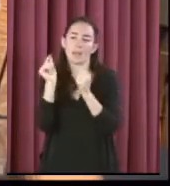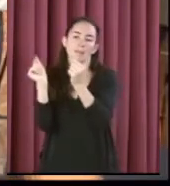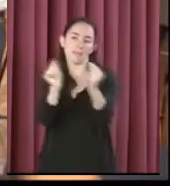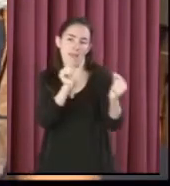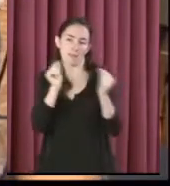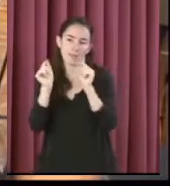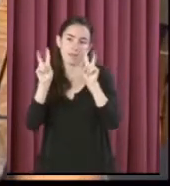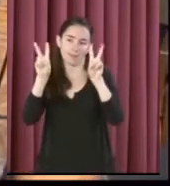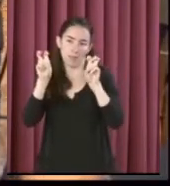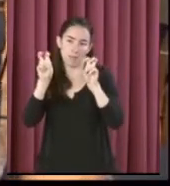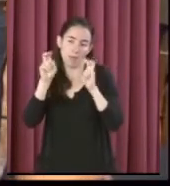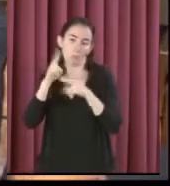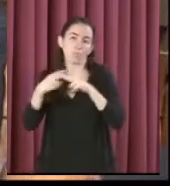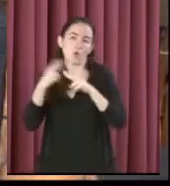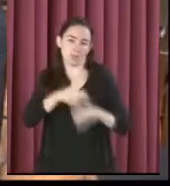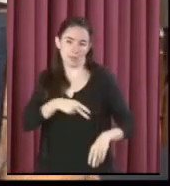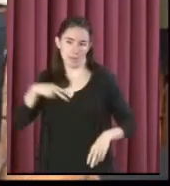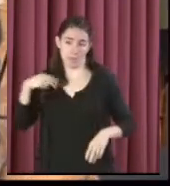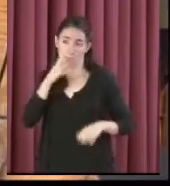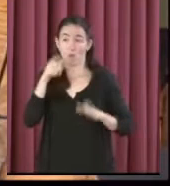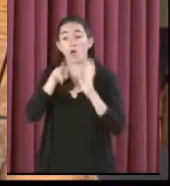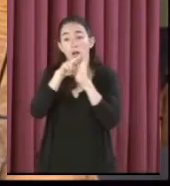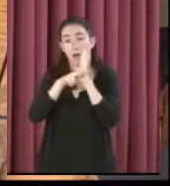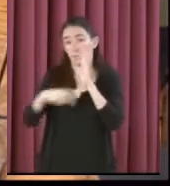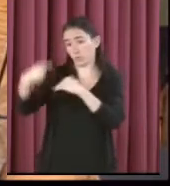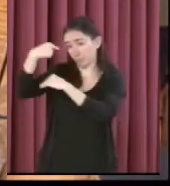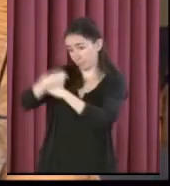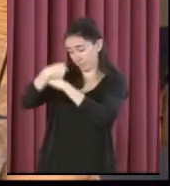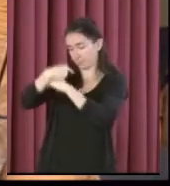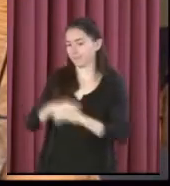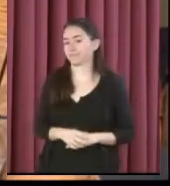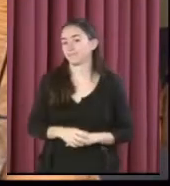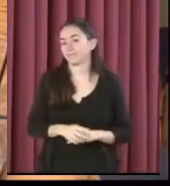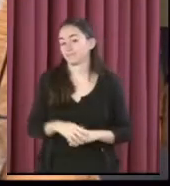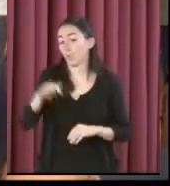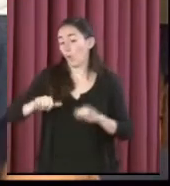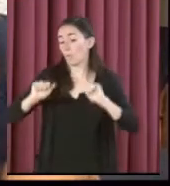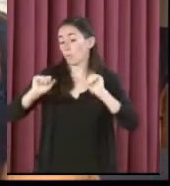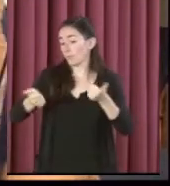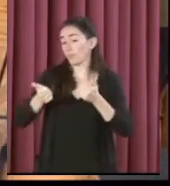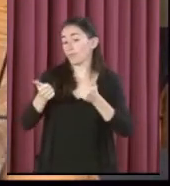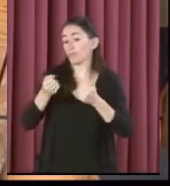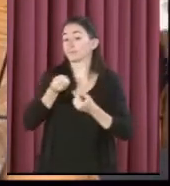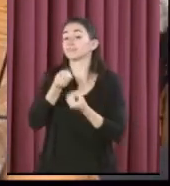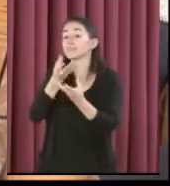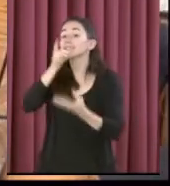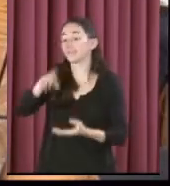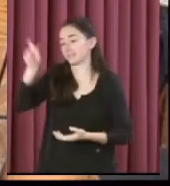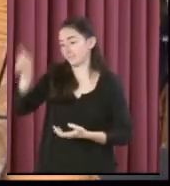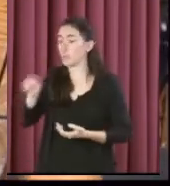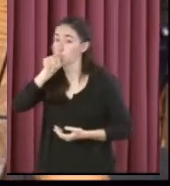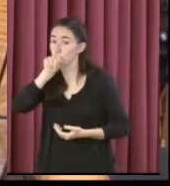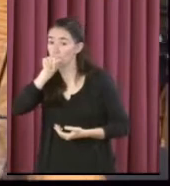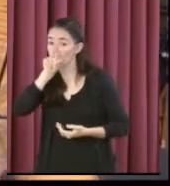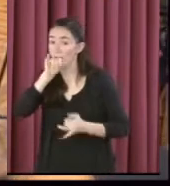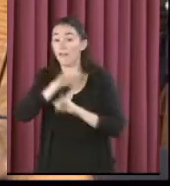base a lo previsto en los artículos 83 y 84 del Reglamento Orgánico del Pleno. La sesión la iniciará la alcaldesa de la ciudad y, tras su intervención,